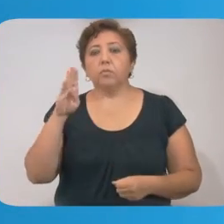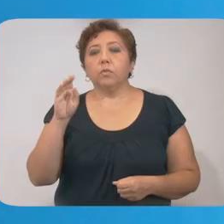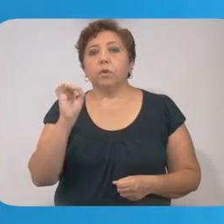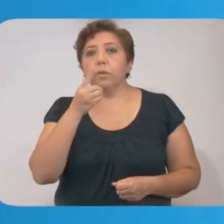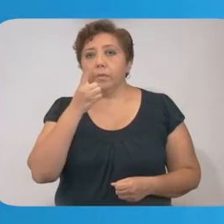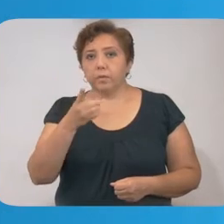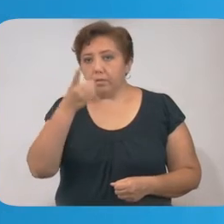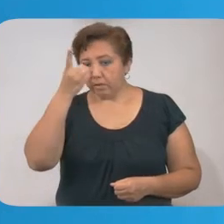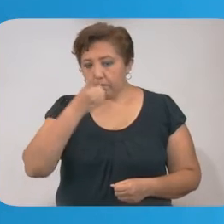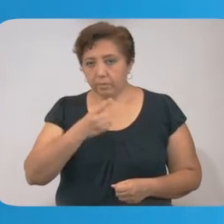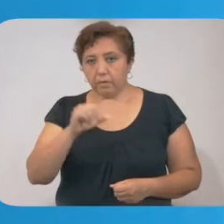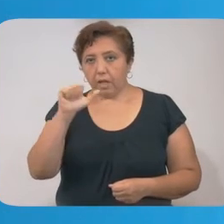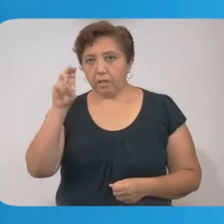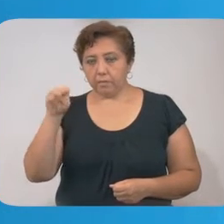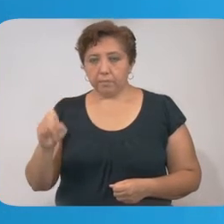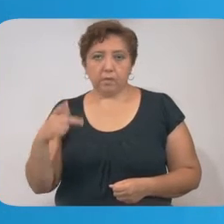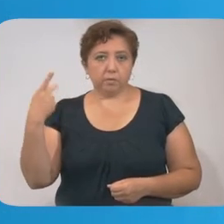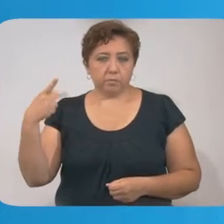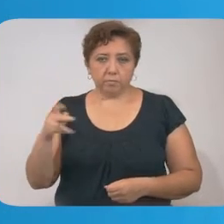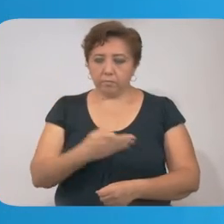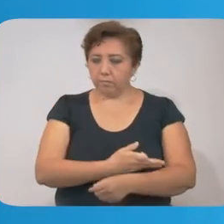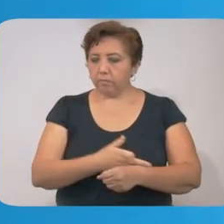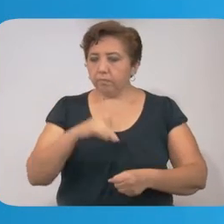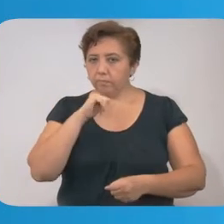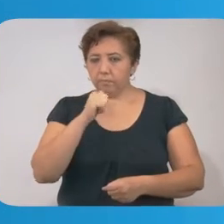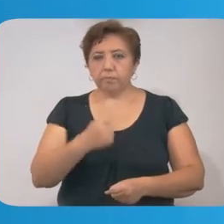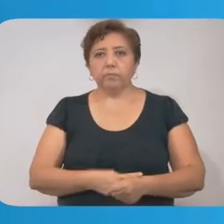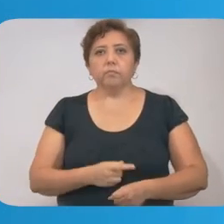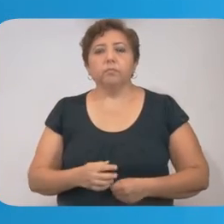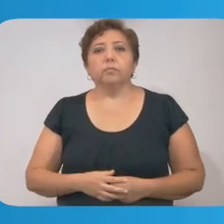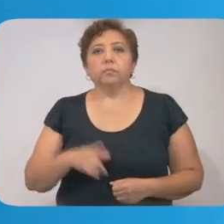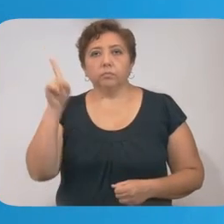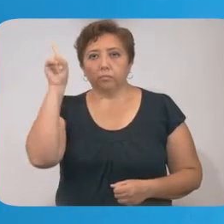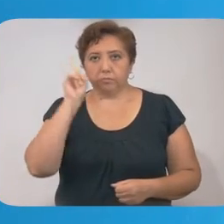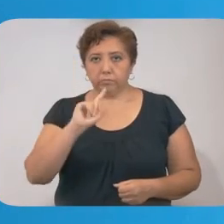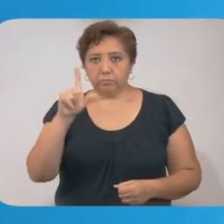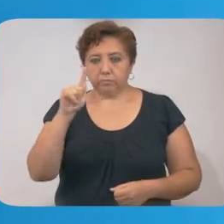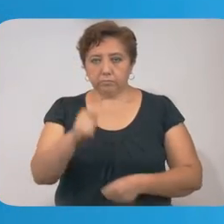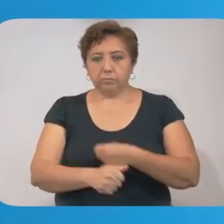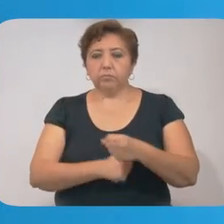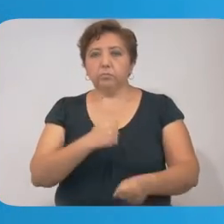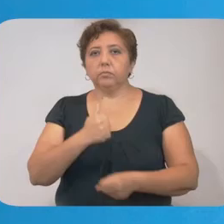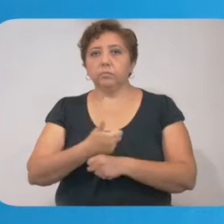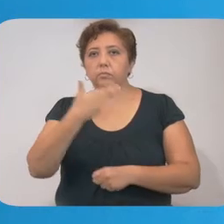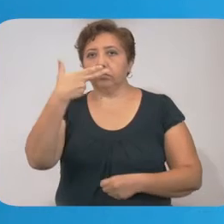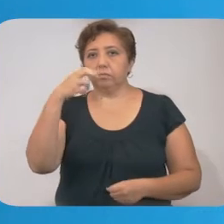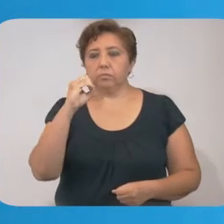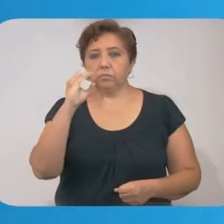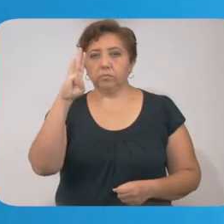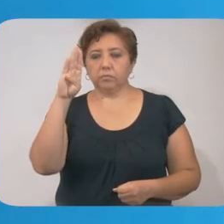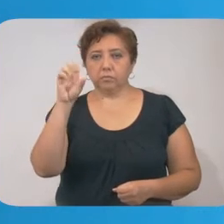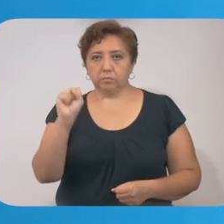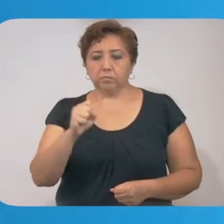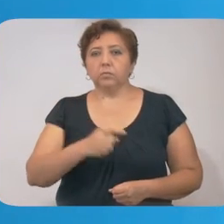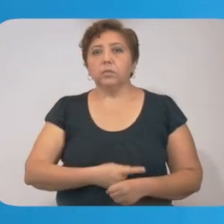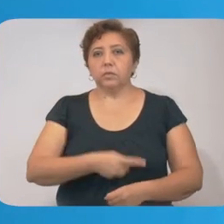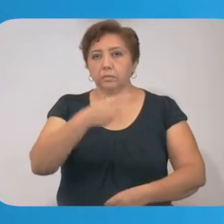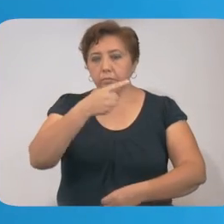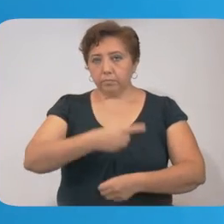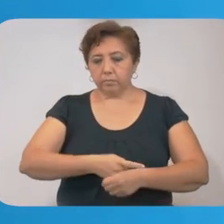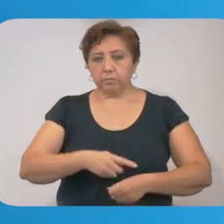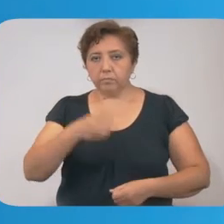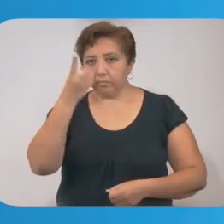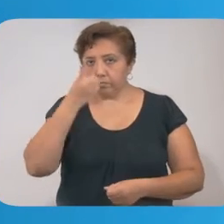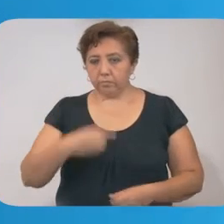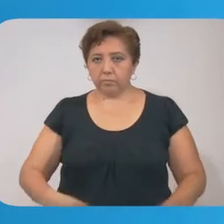contactos no reportan síntomas. Mujer de 70 años de Jocabá, con hipertensión y diabetes, la paciente convivía con un